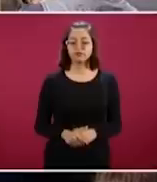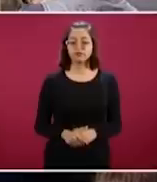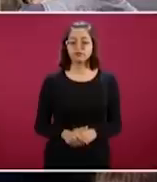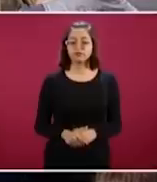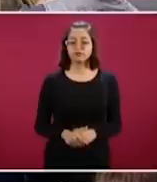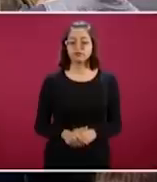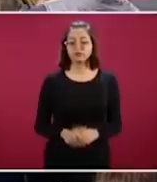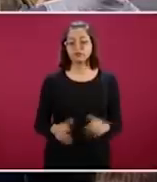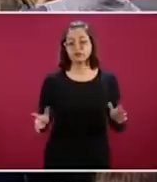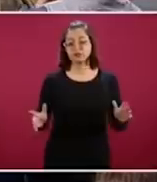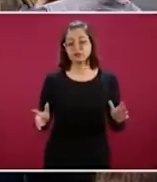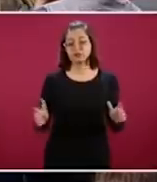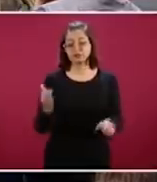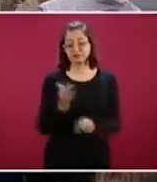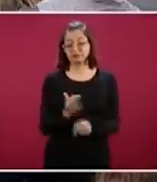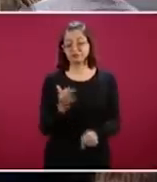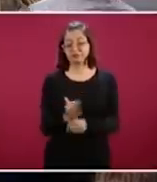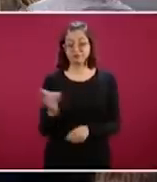Aquí aprovecho porque